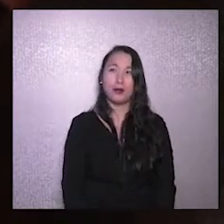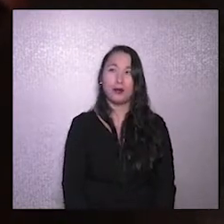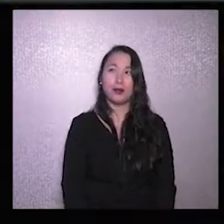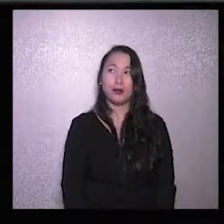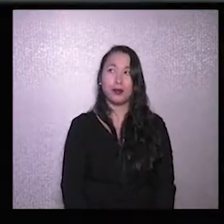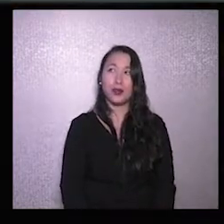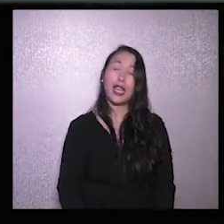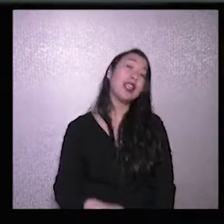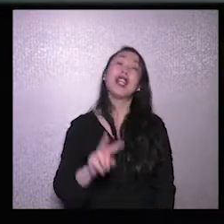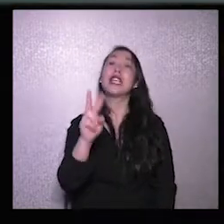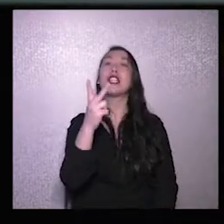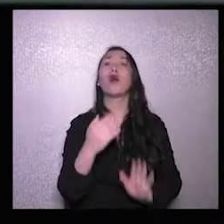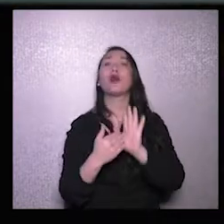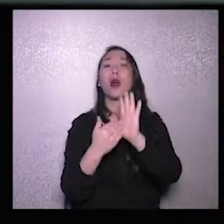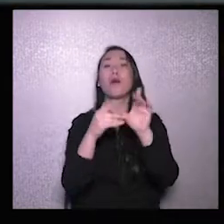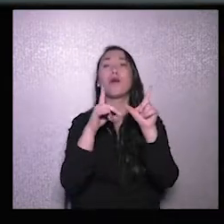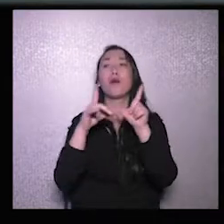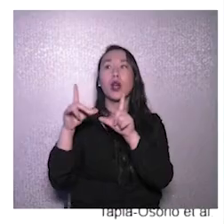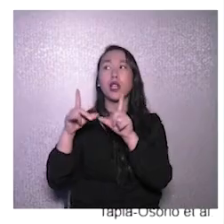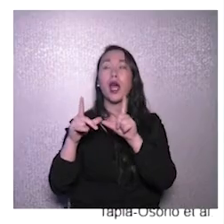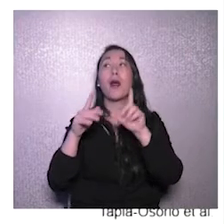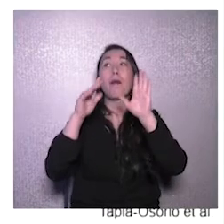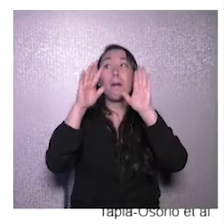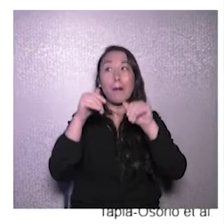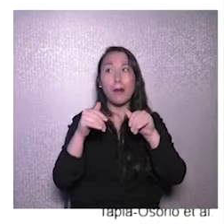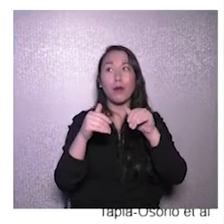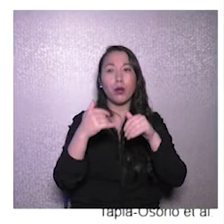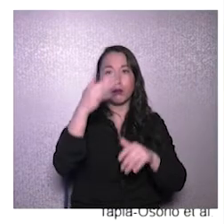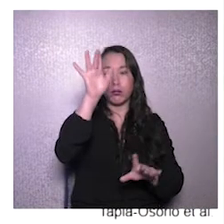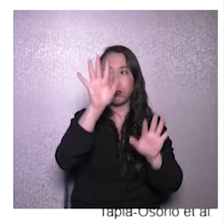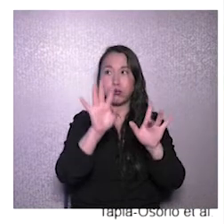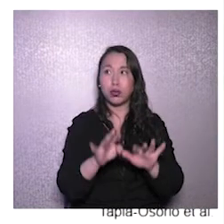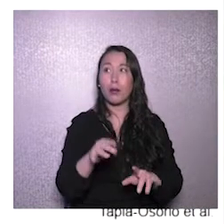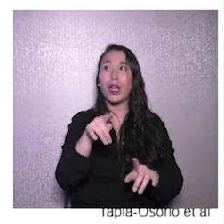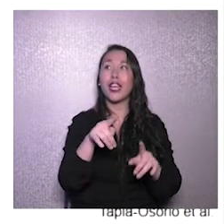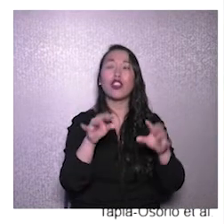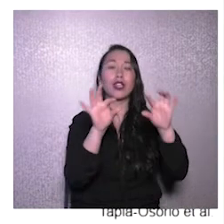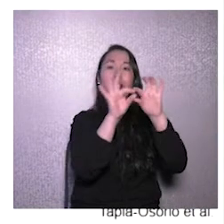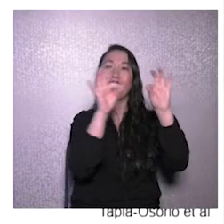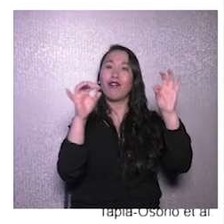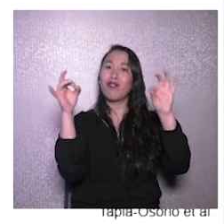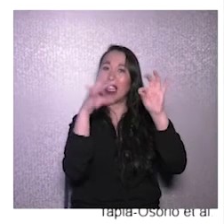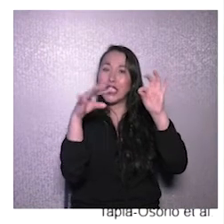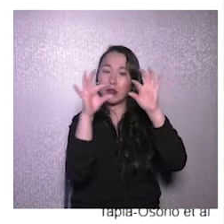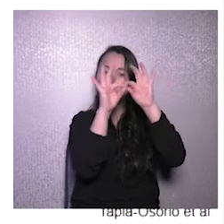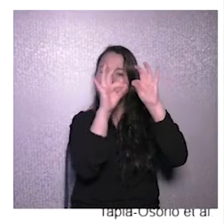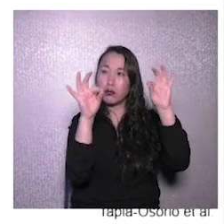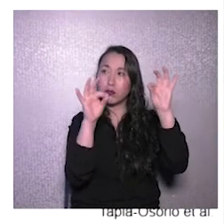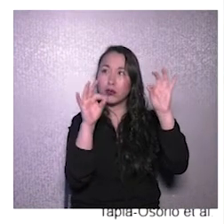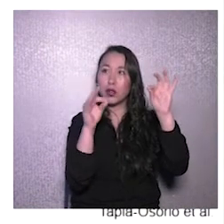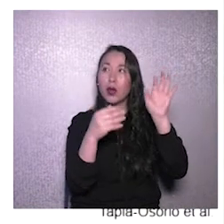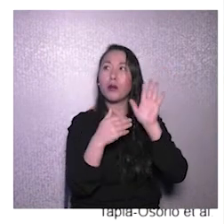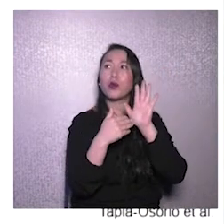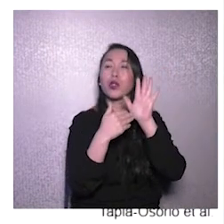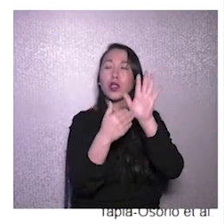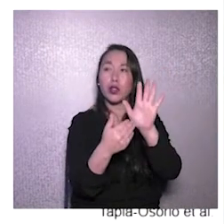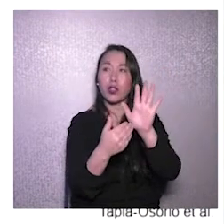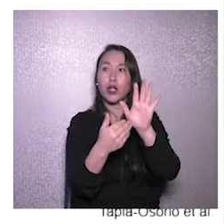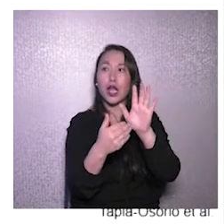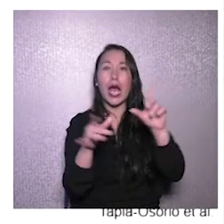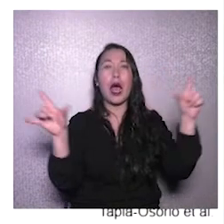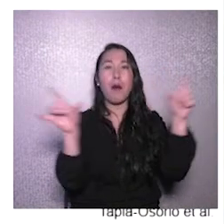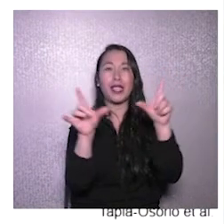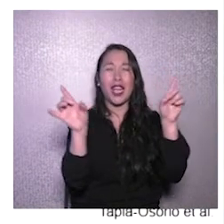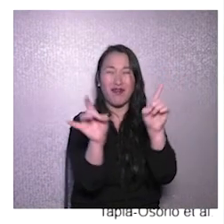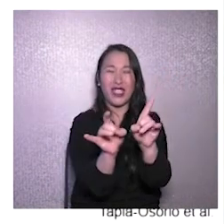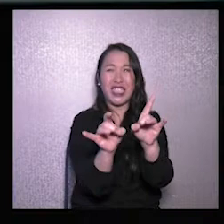Y en esta segunda diapositiva les muestro el mismo actograma, pero aquí donde está la flecha, los investigadores expusieron a los individuos a pantallas